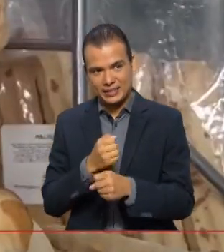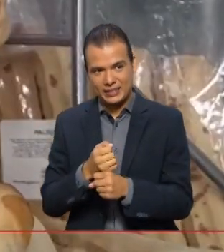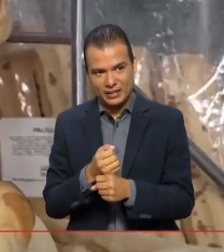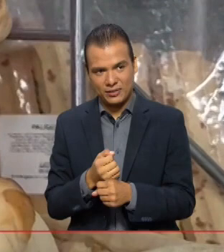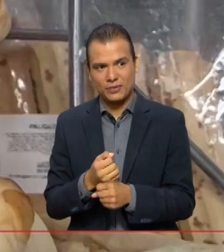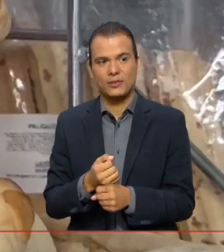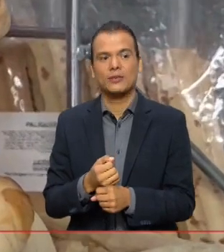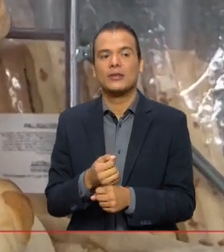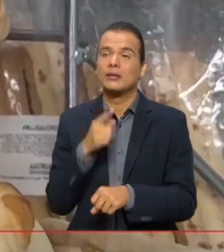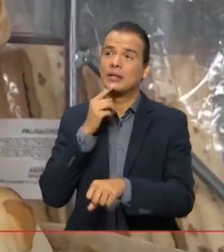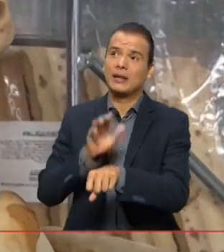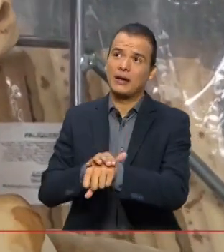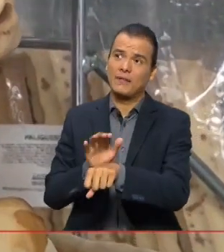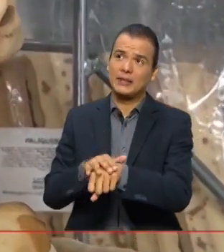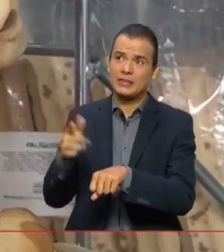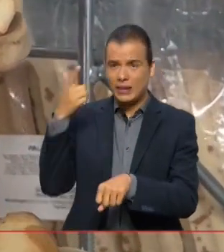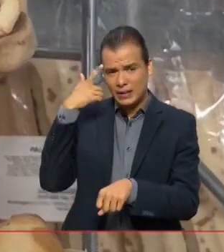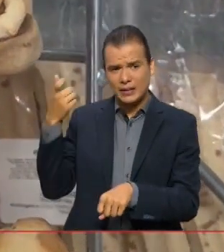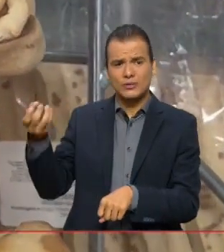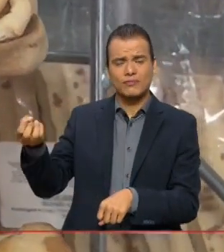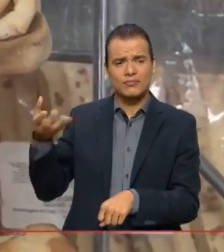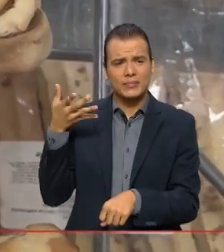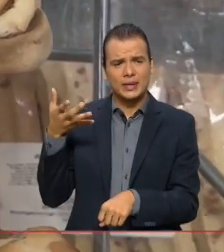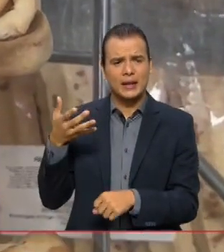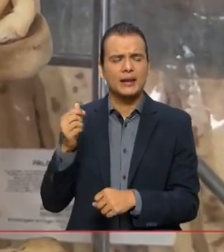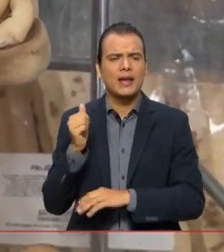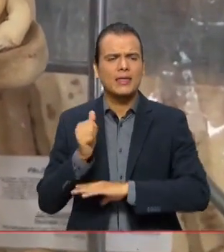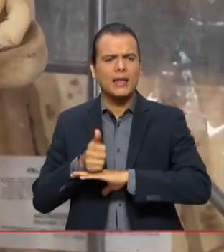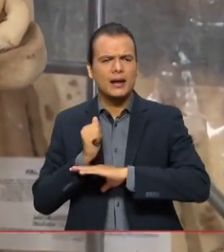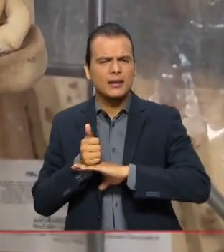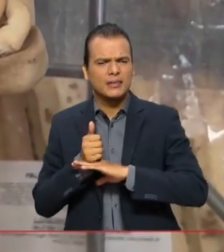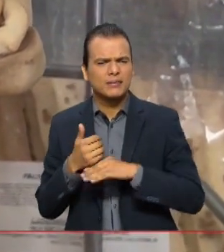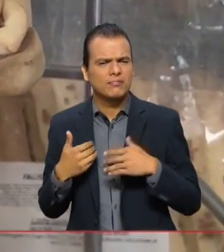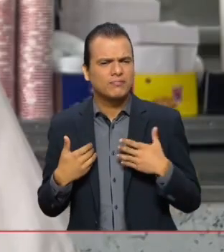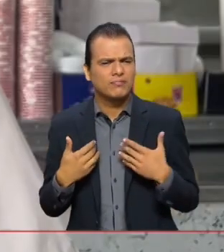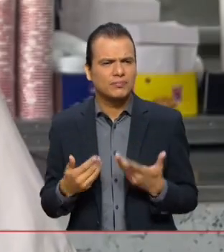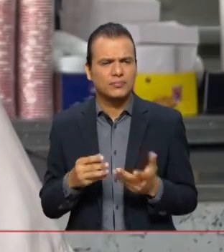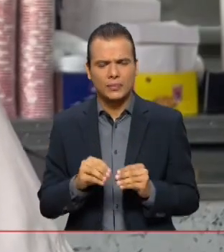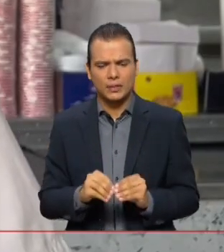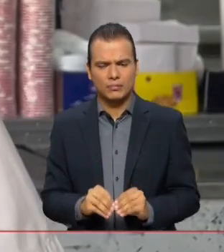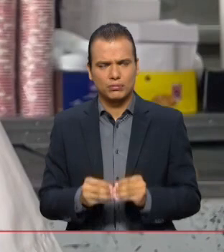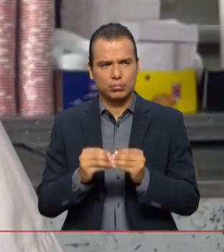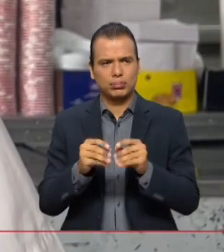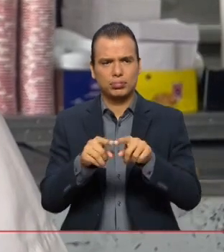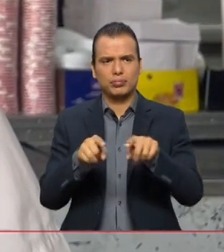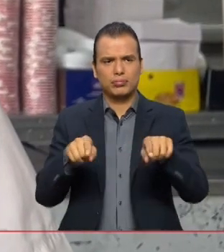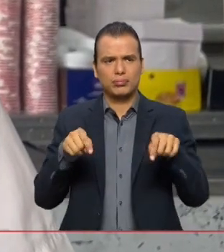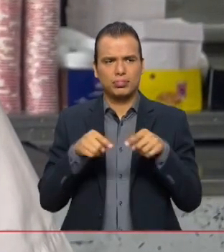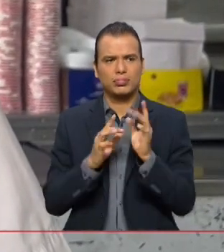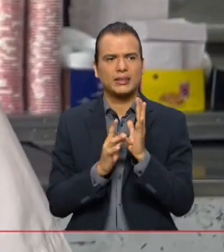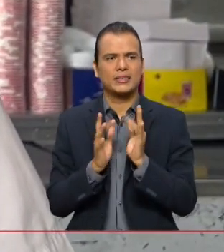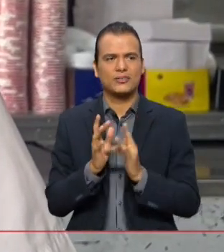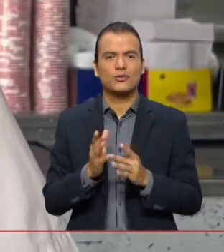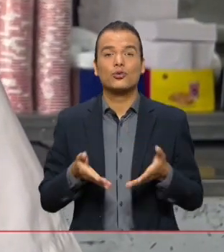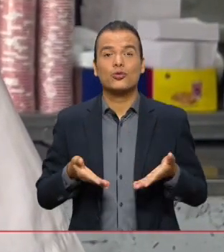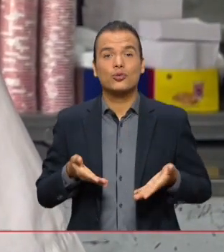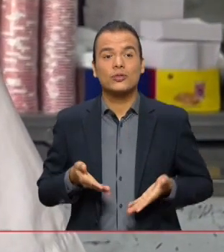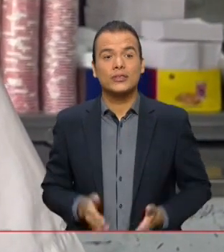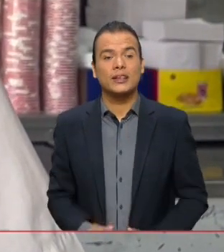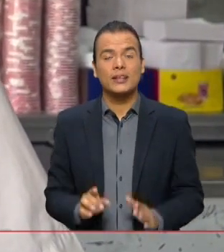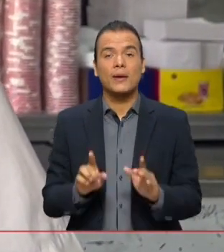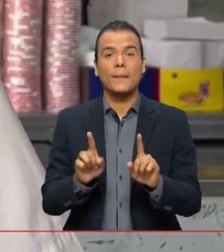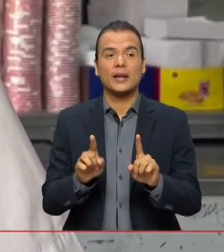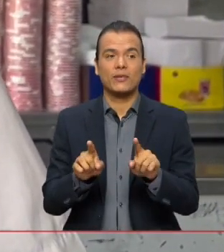noticia de un nuevo reto escolar. Les pusieron una tarea de que hicieran un pesebre, pero que